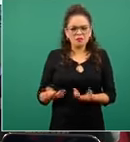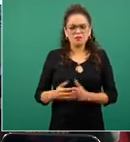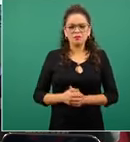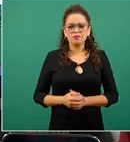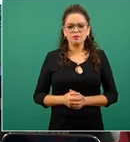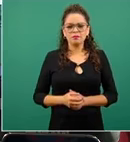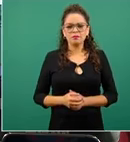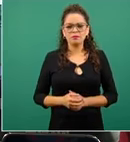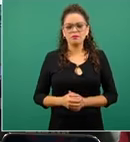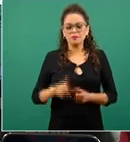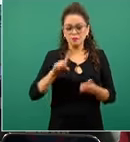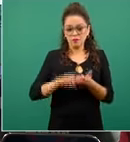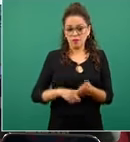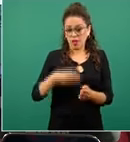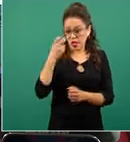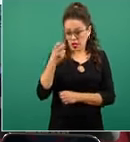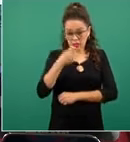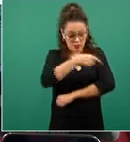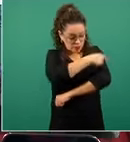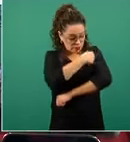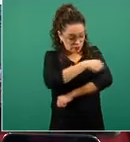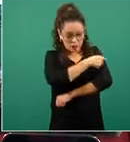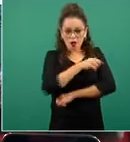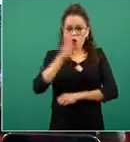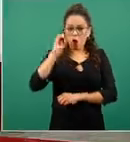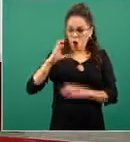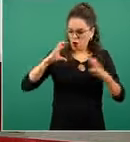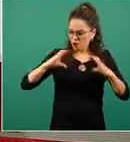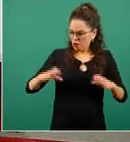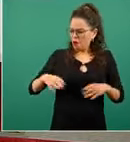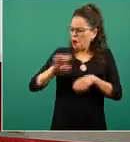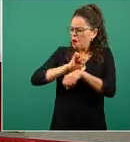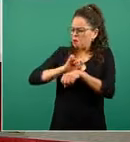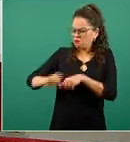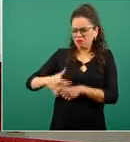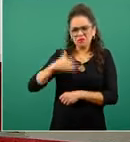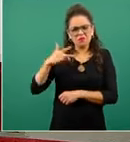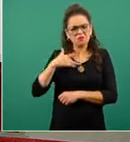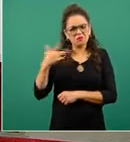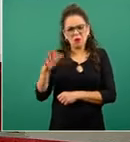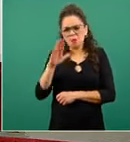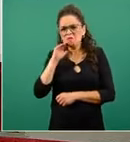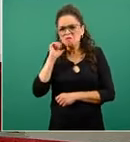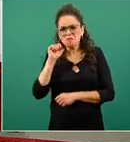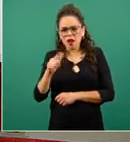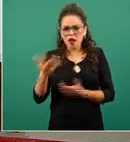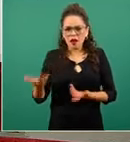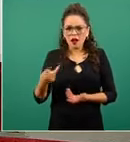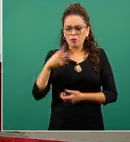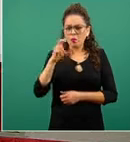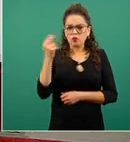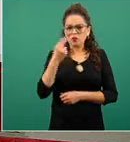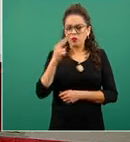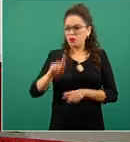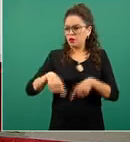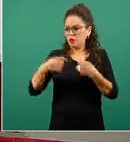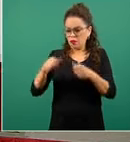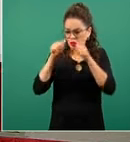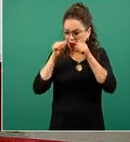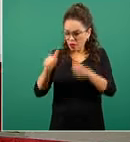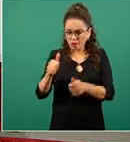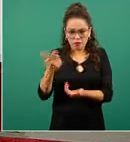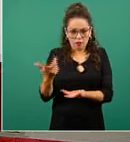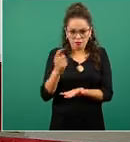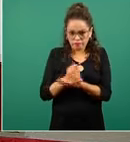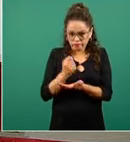los sistémicos leves, de resolver por sí mismos o sin la necesidad de ningún abordaje terapéutico en las